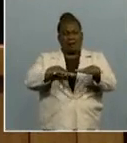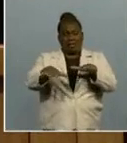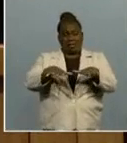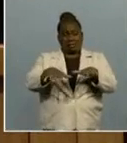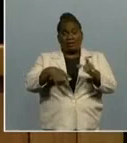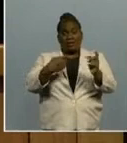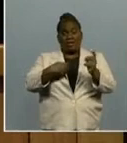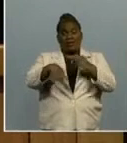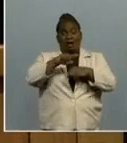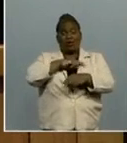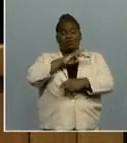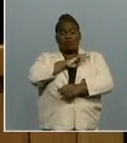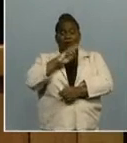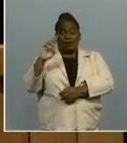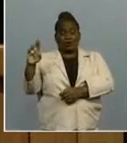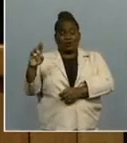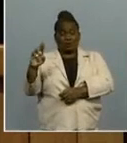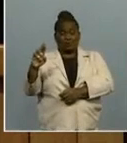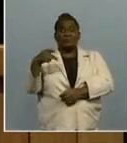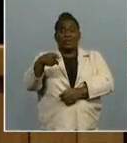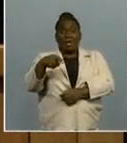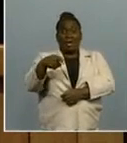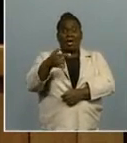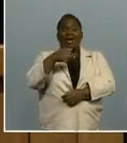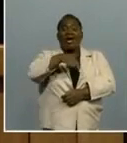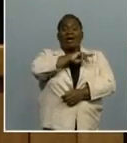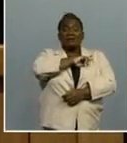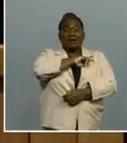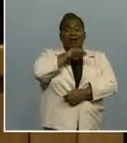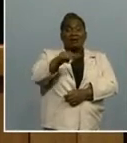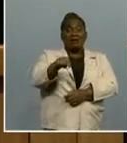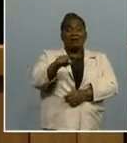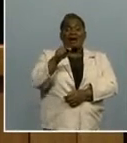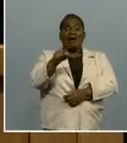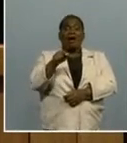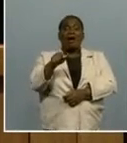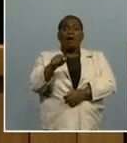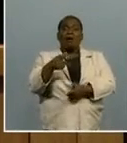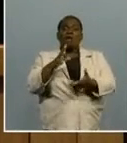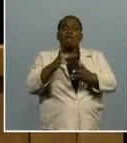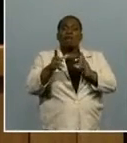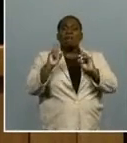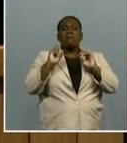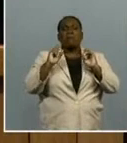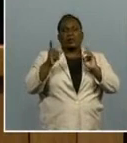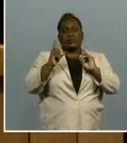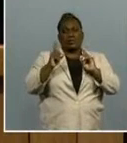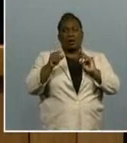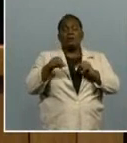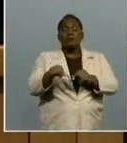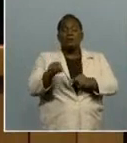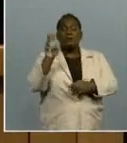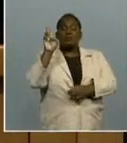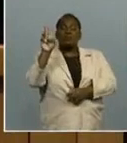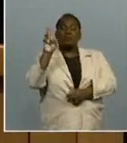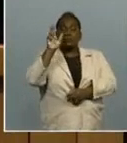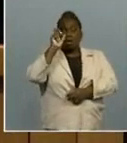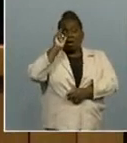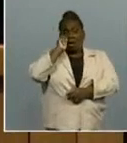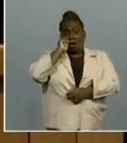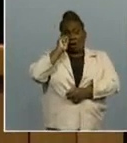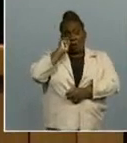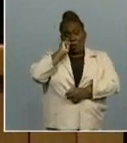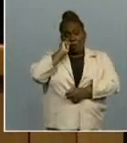los sentimientos atacando un sistema político solamente si no a las verdaderas urgencias del hombre a lo que nos conecta